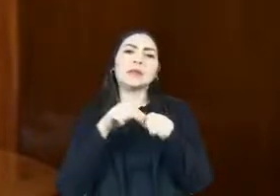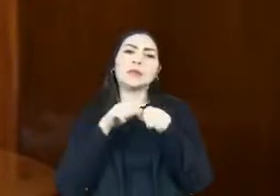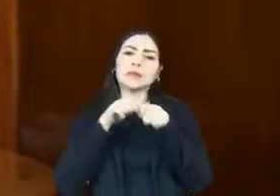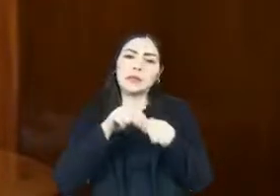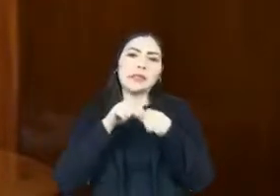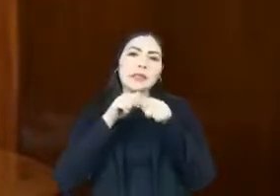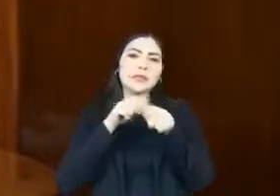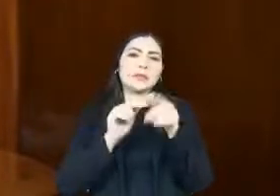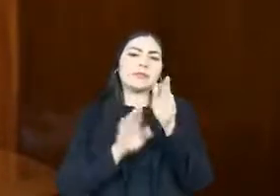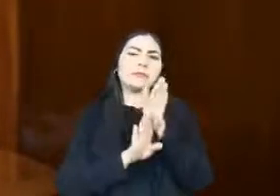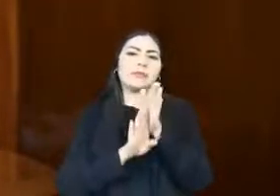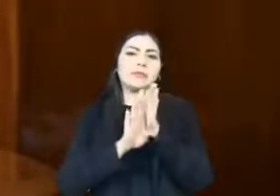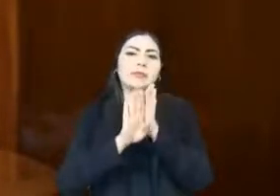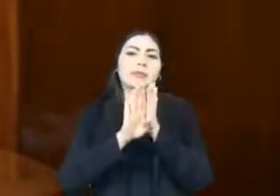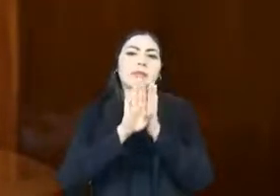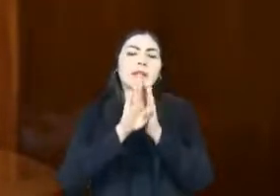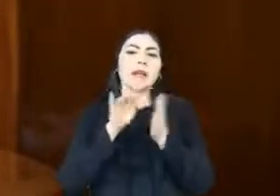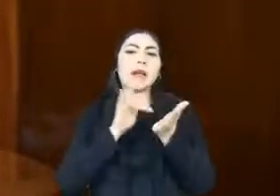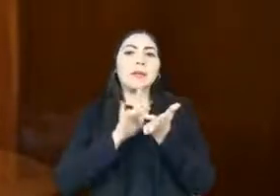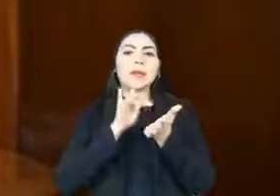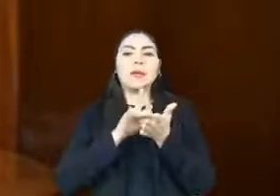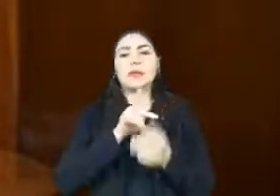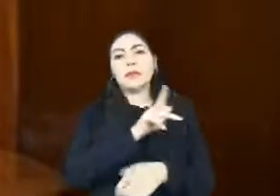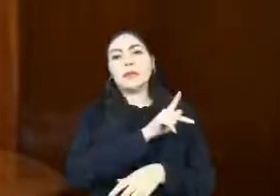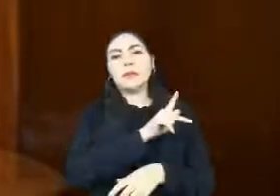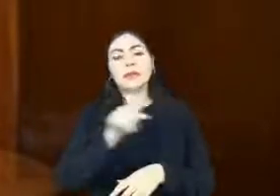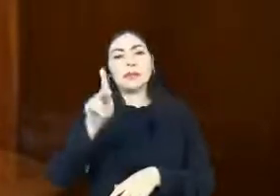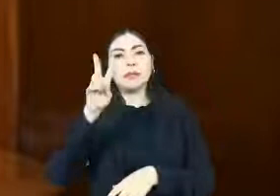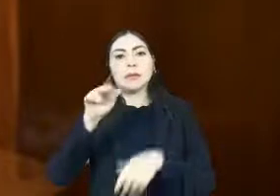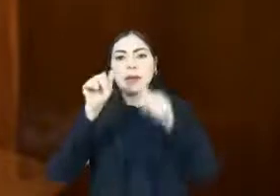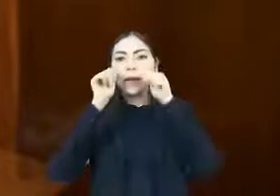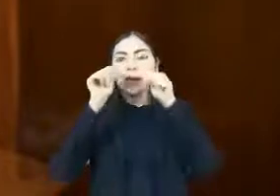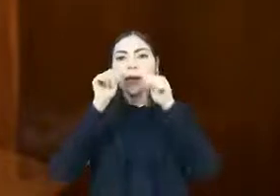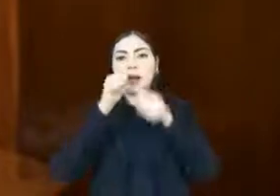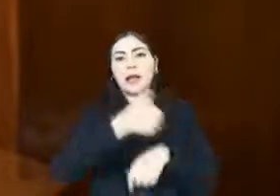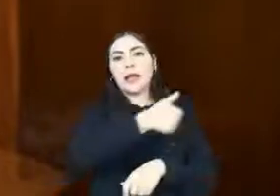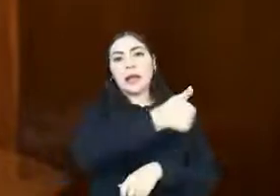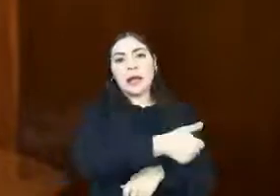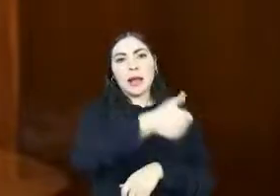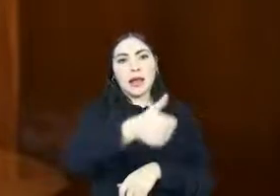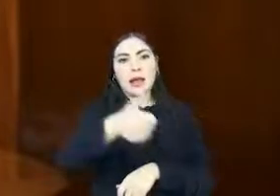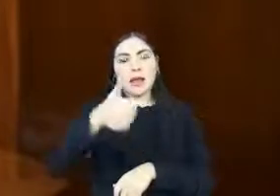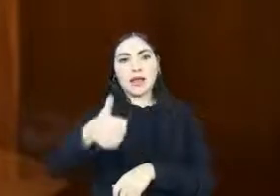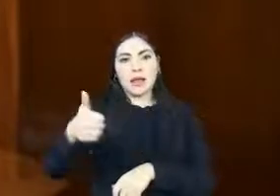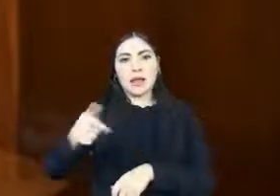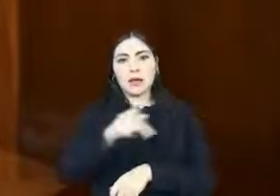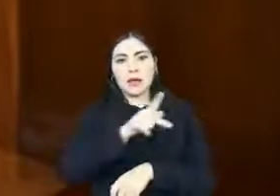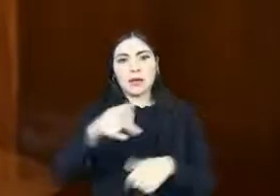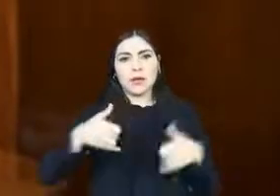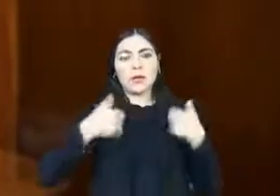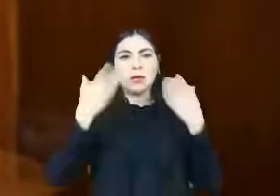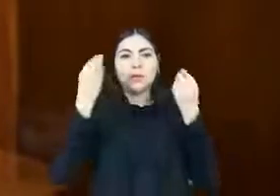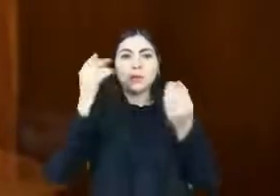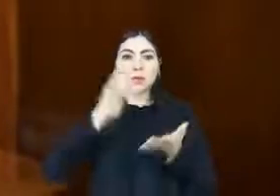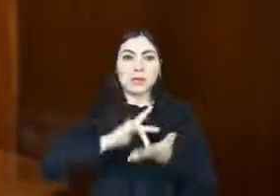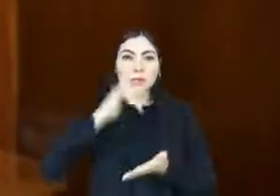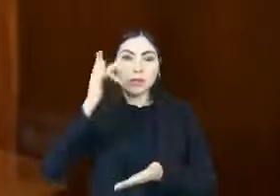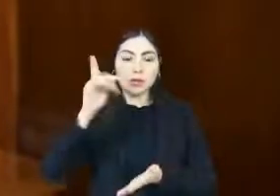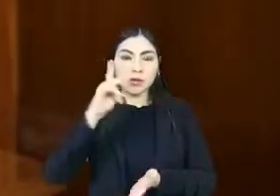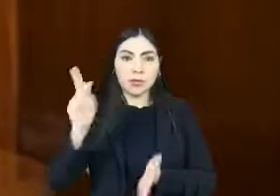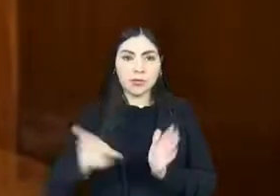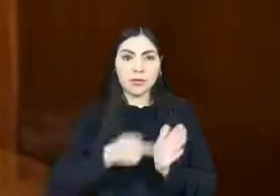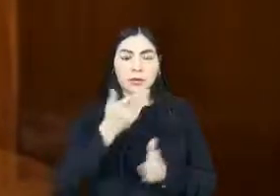de quienes estamos realmente para servir a cada a cada uno de ellos Muchas gracias nuevamente